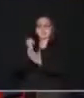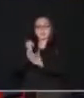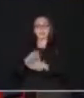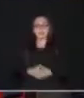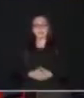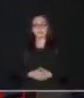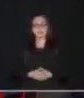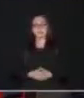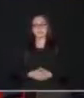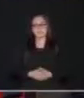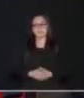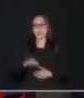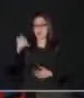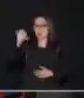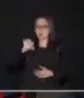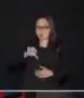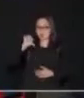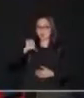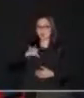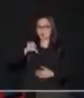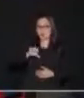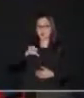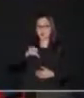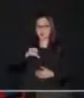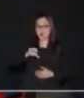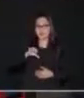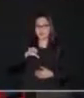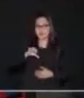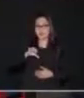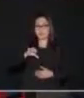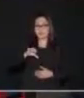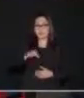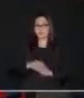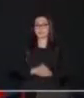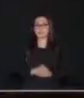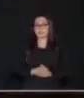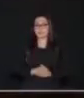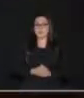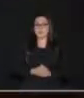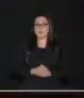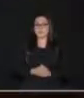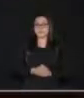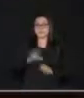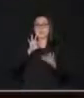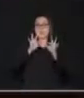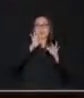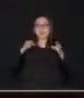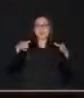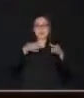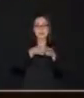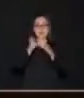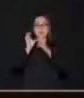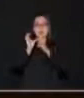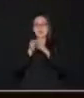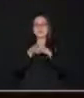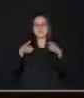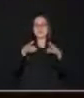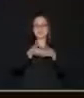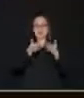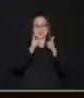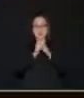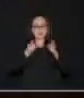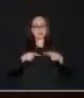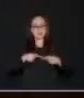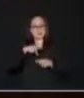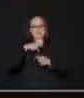de pesos, de ahí le daban su rebanada para el diputado que gestionaba, y una muy buena comisión de 10,